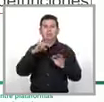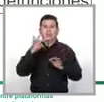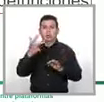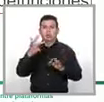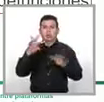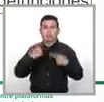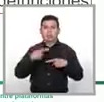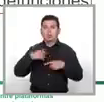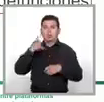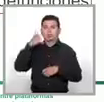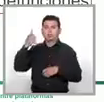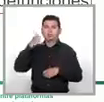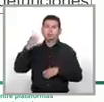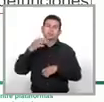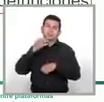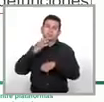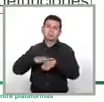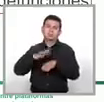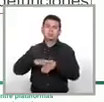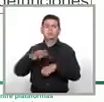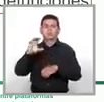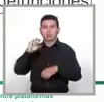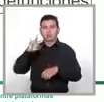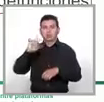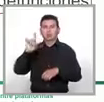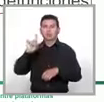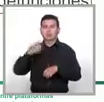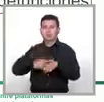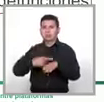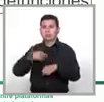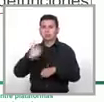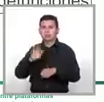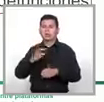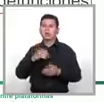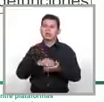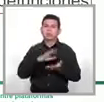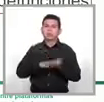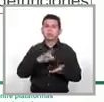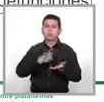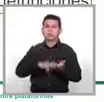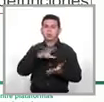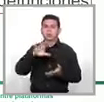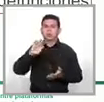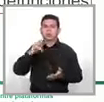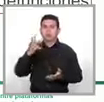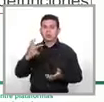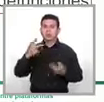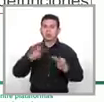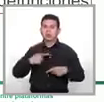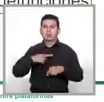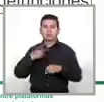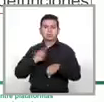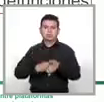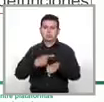3.858 notificaciones realizadas a esta jornada, se reportan 1.598 casos